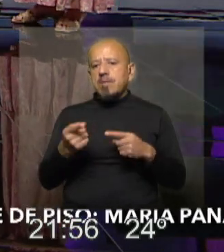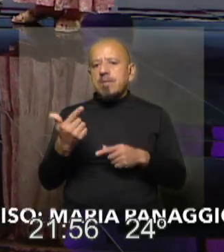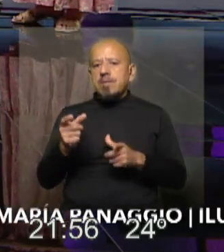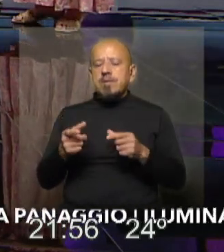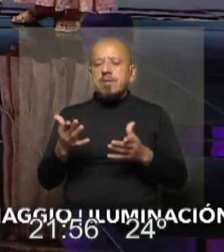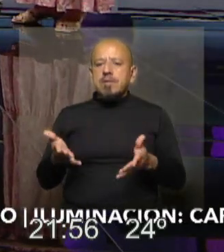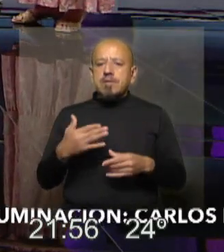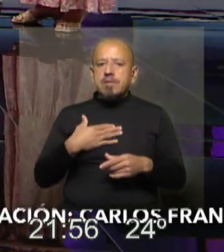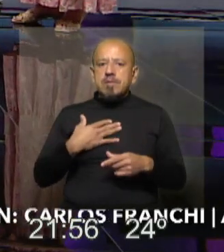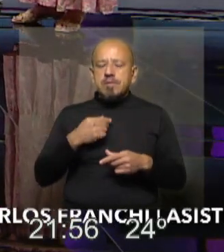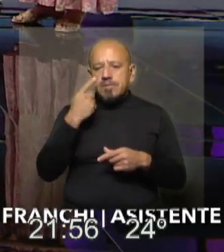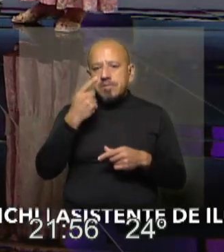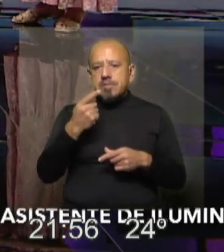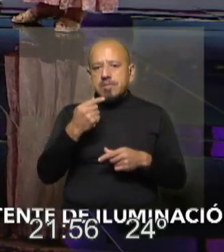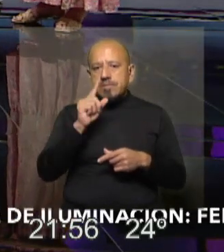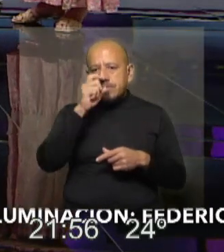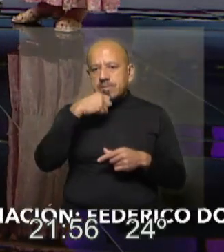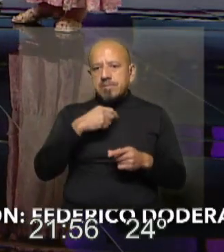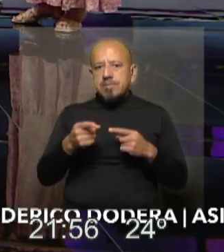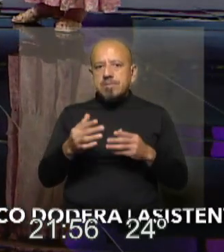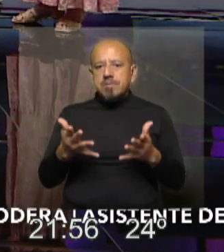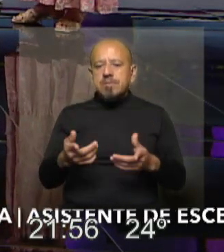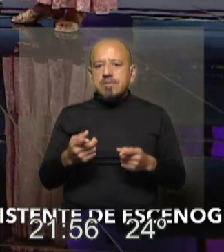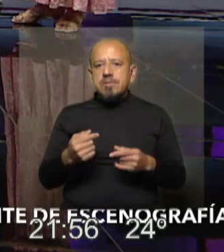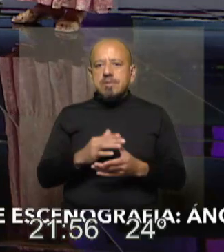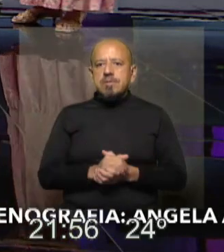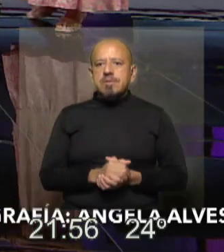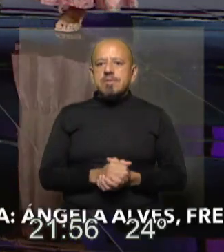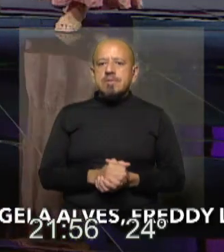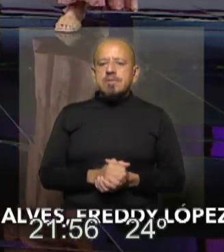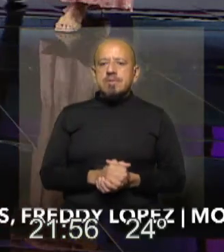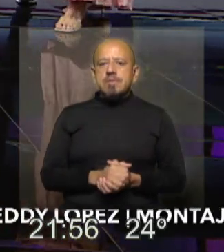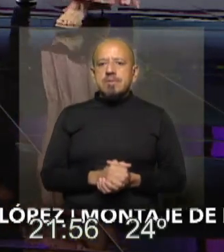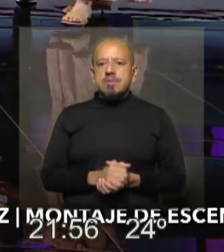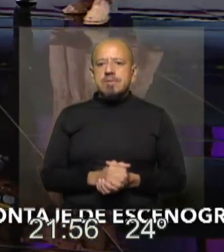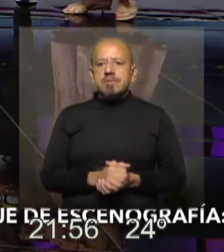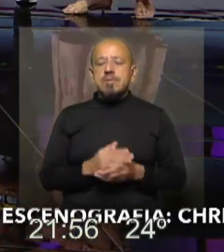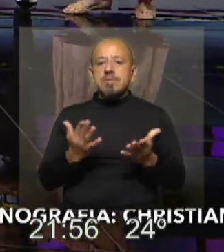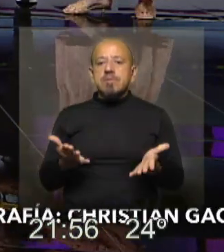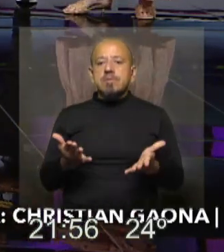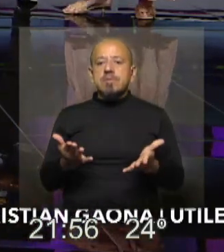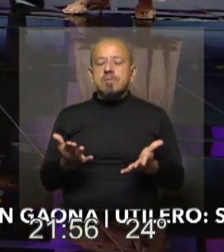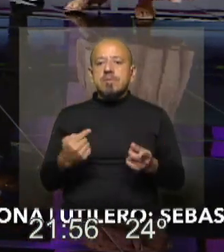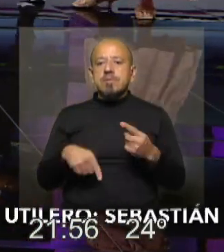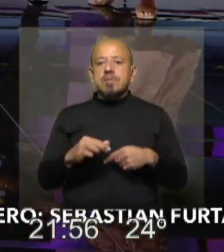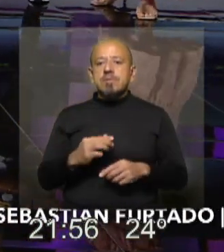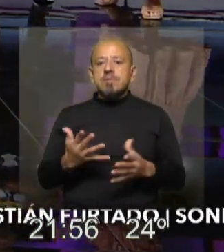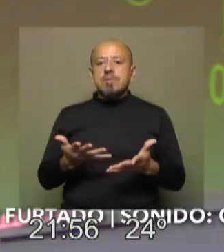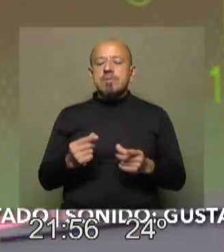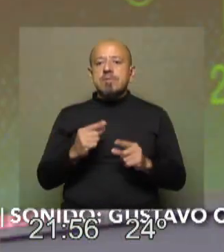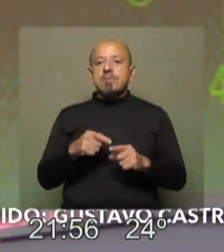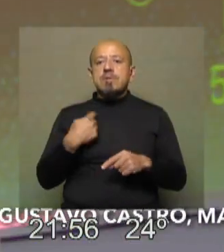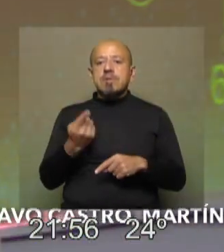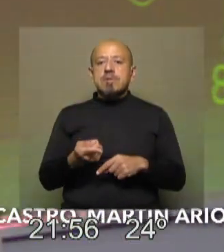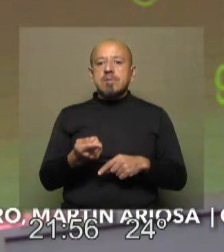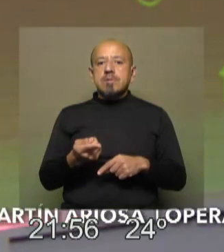bueno, es un programa que miramos mucho también y que militamos mucho. Así vamos, que, vamos. Muchísimas gracias. Gracias. Bueno, nosotros nos vamos despidiendo hasta mañana,